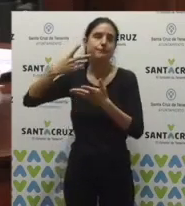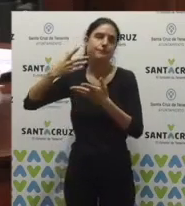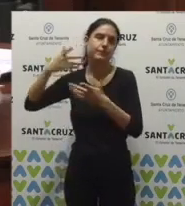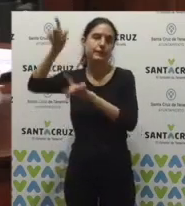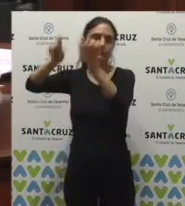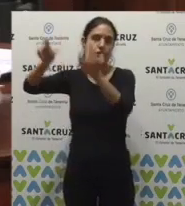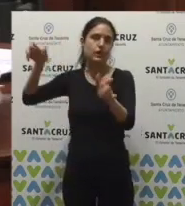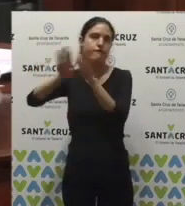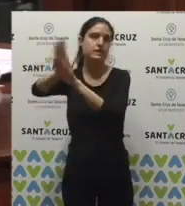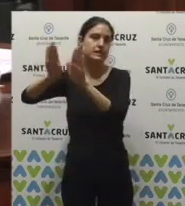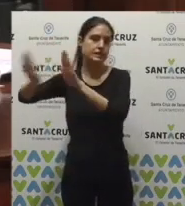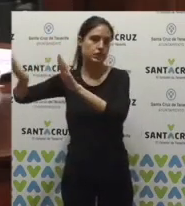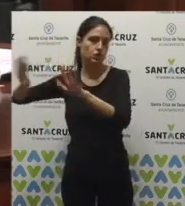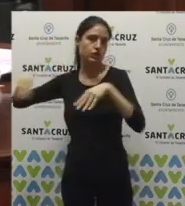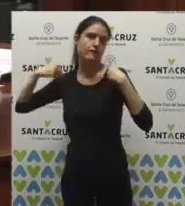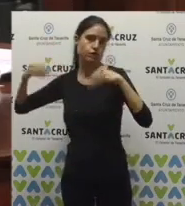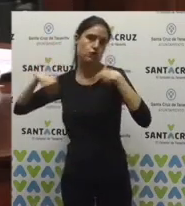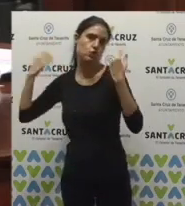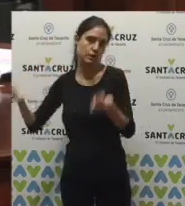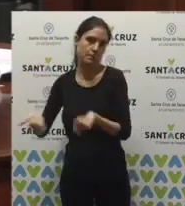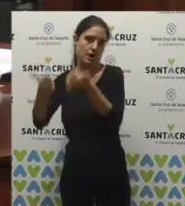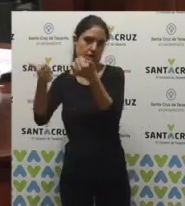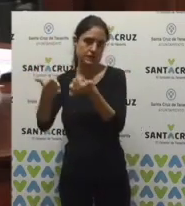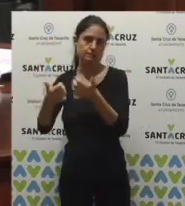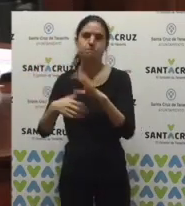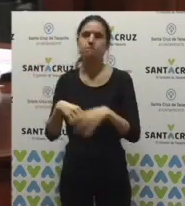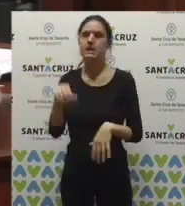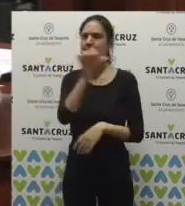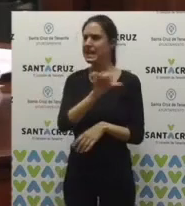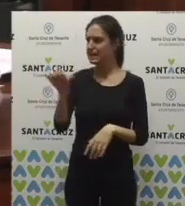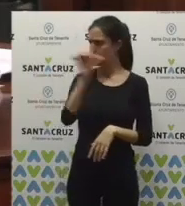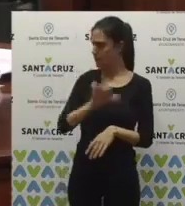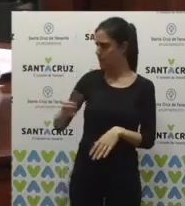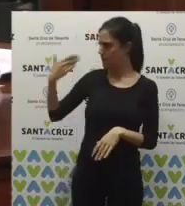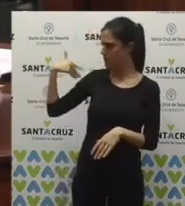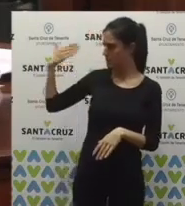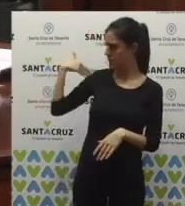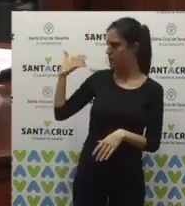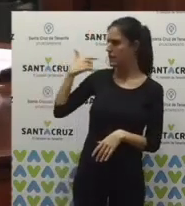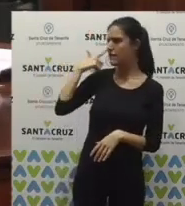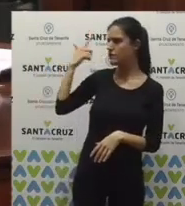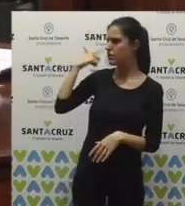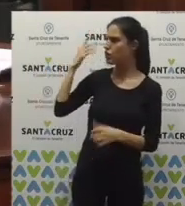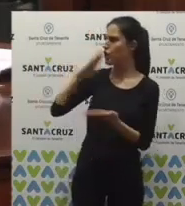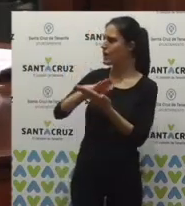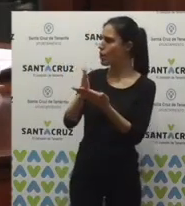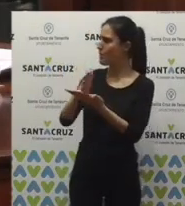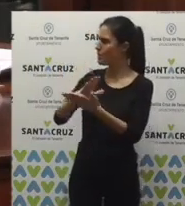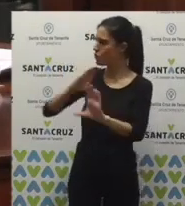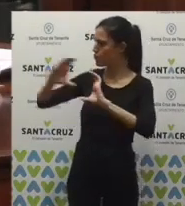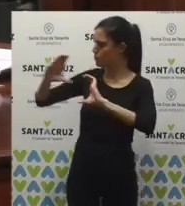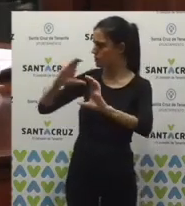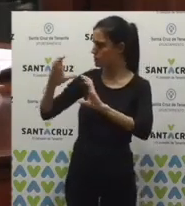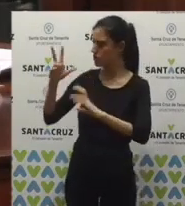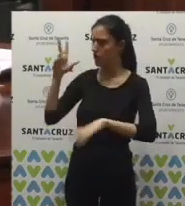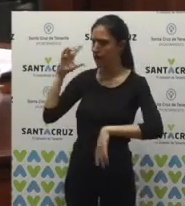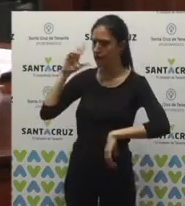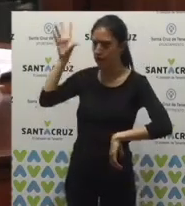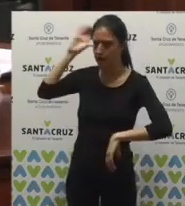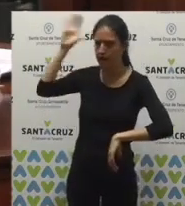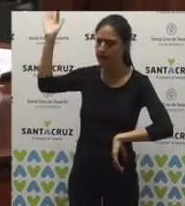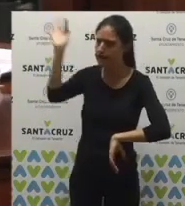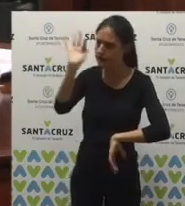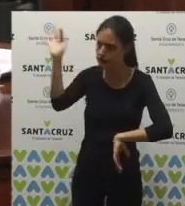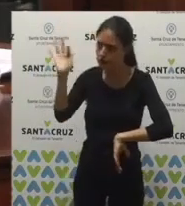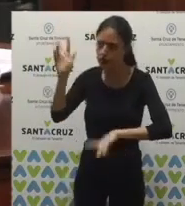las últimas semanas he oído hablar mucho en distintos medios de urbanismo táctico y tengo que entender que para usted es